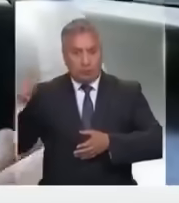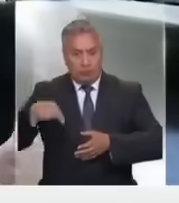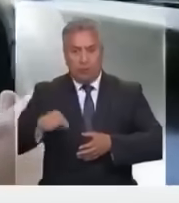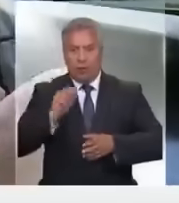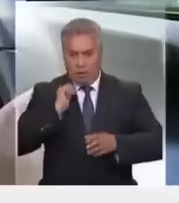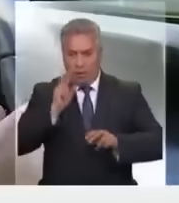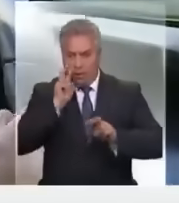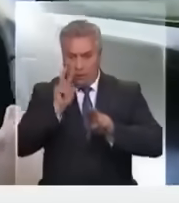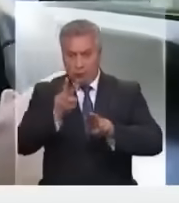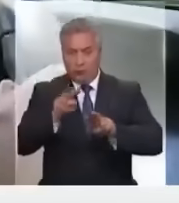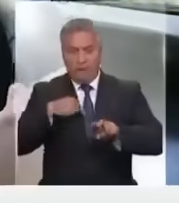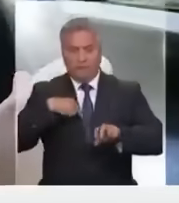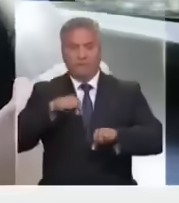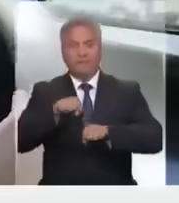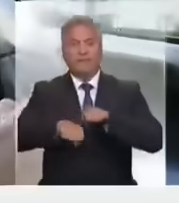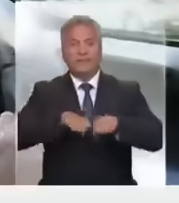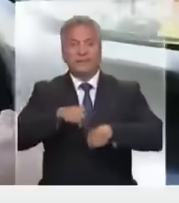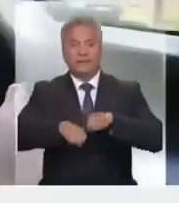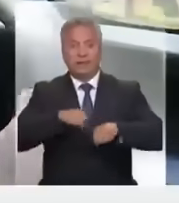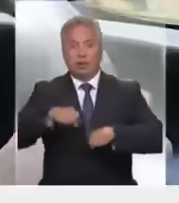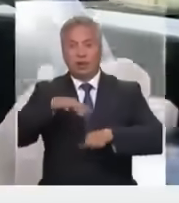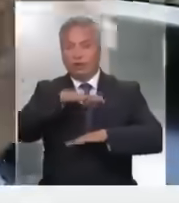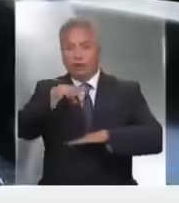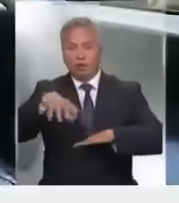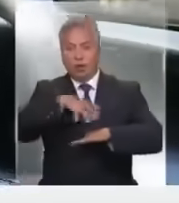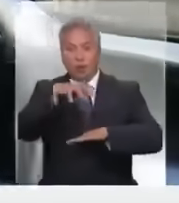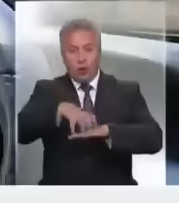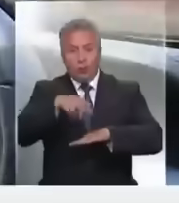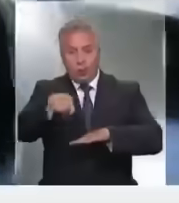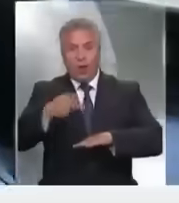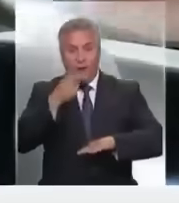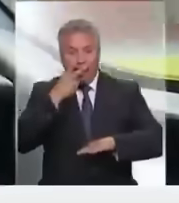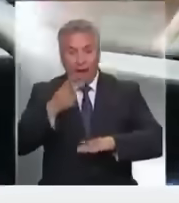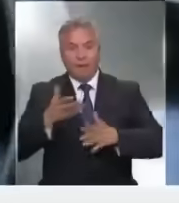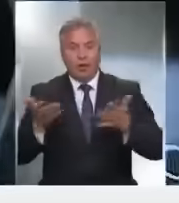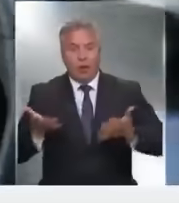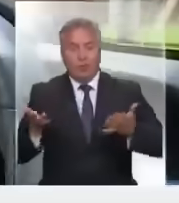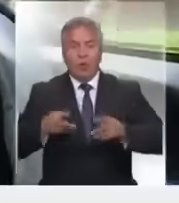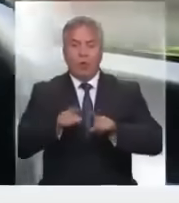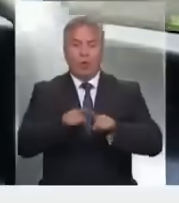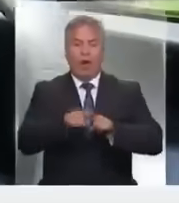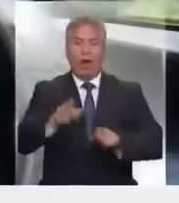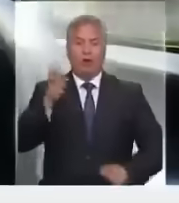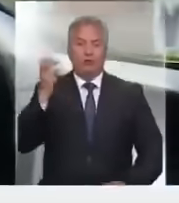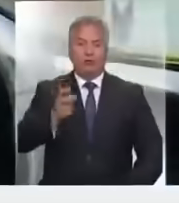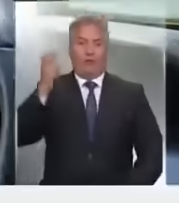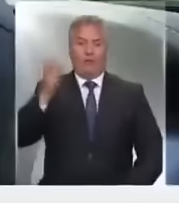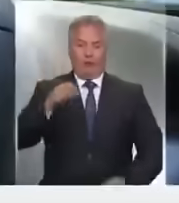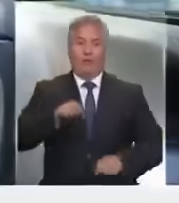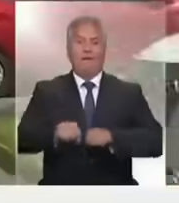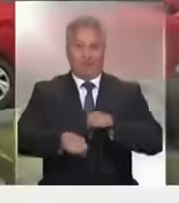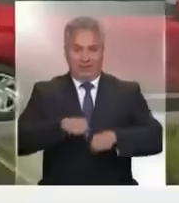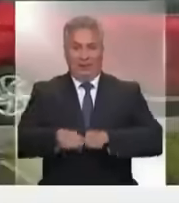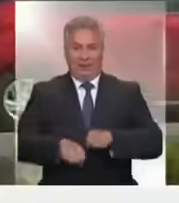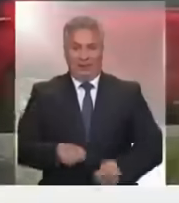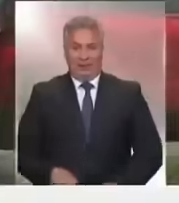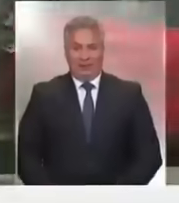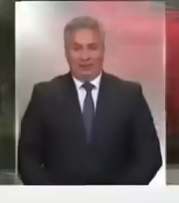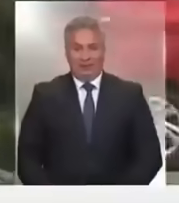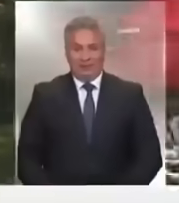verificar bicicleteros del sector de la comuna, para verificar procedimientos por robo de bicicletas.